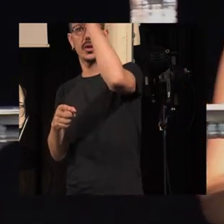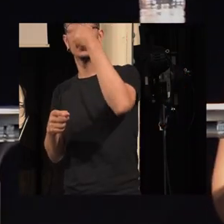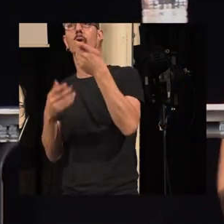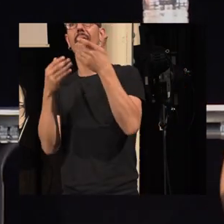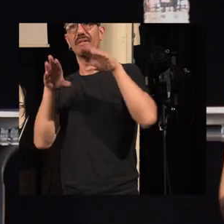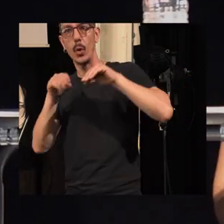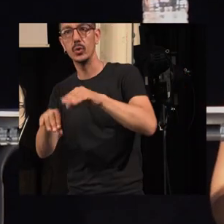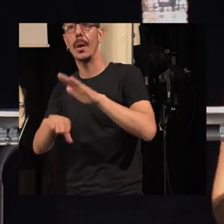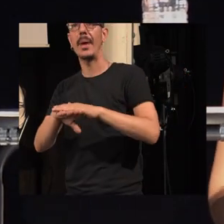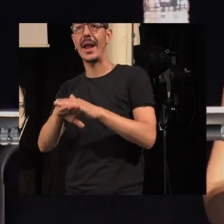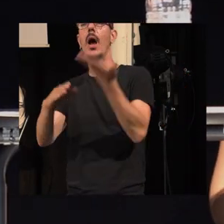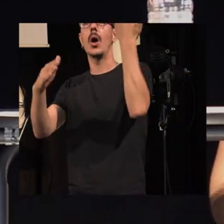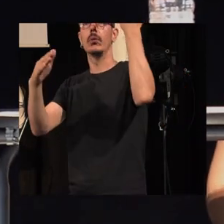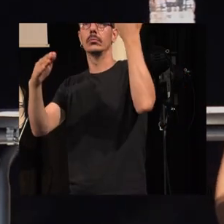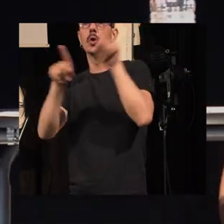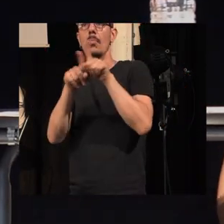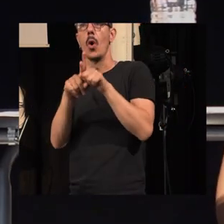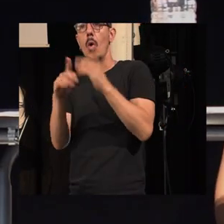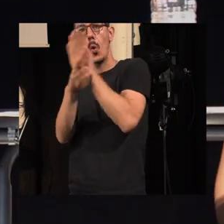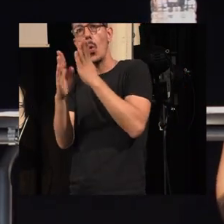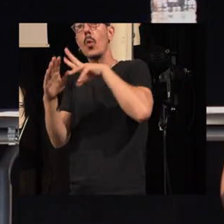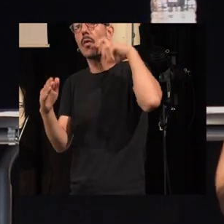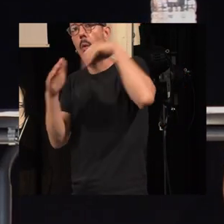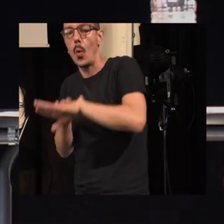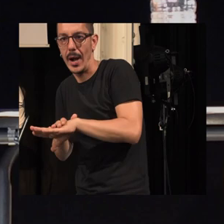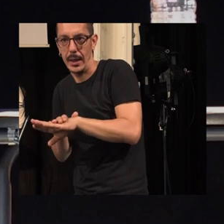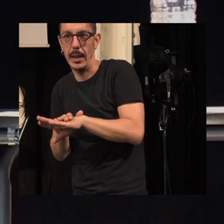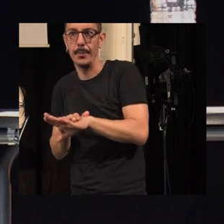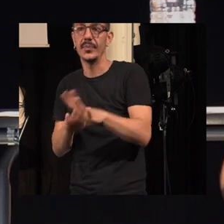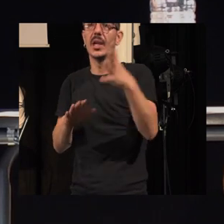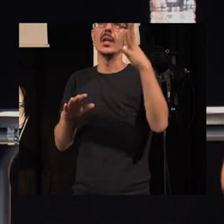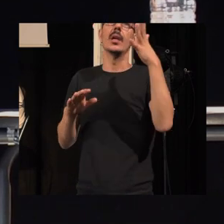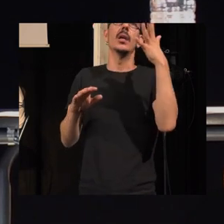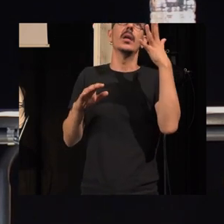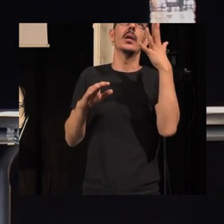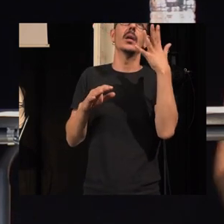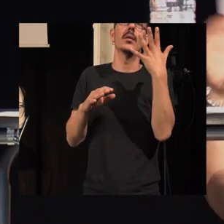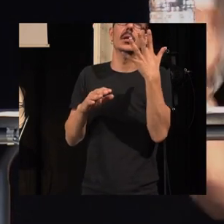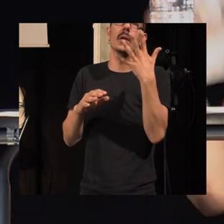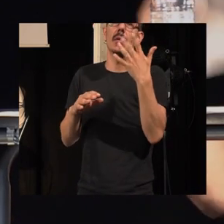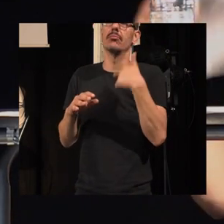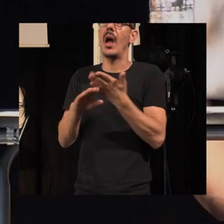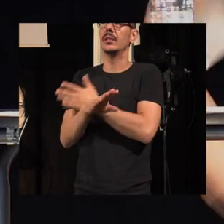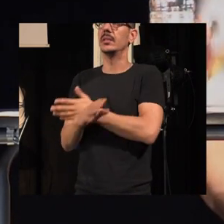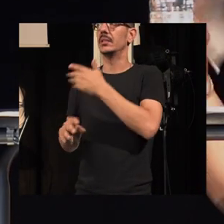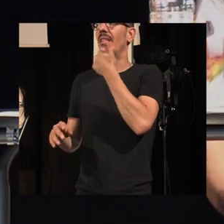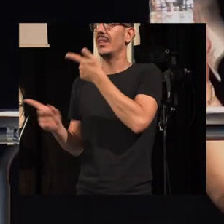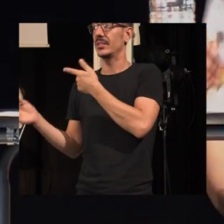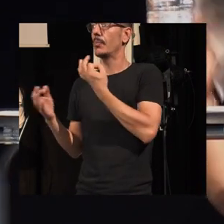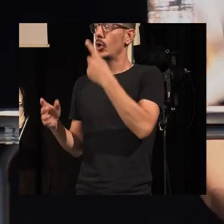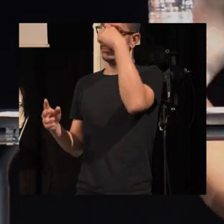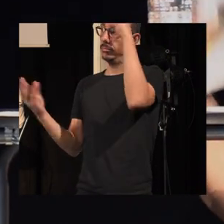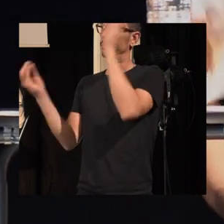LGTBIQZXY, ¿vale? Que coincido con Miriam y con Sergio, que realmente no existe. Y si existe un movimiento o si